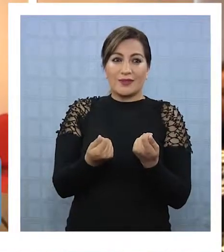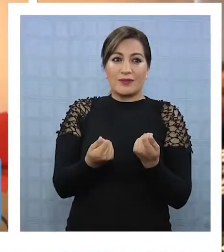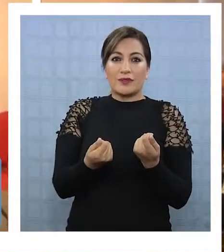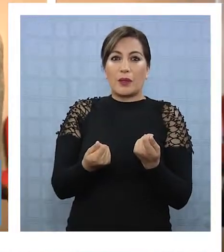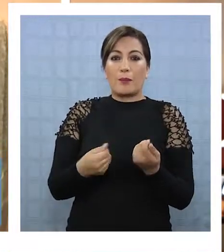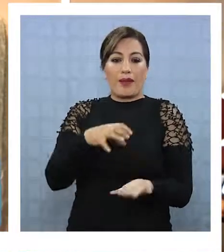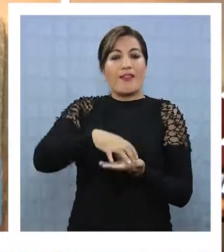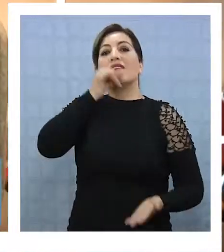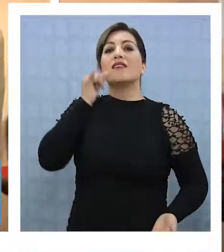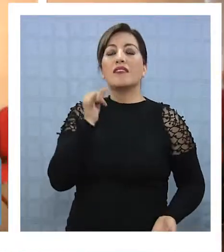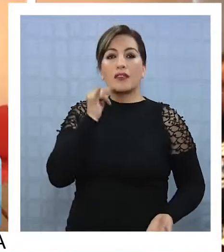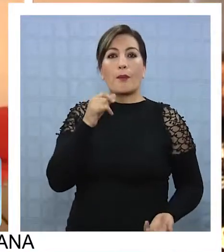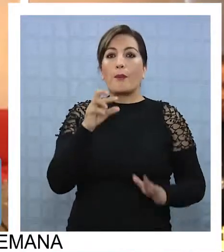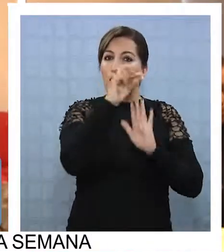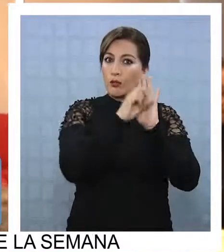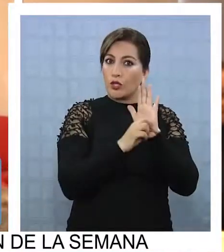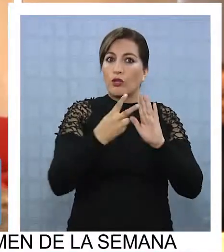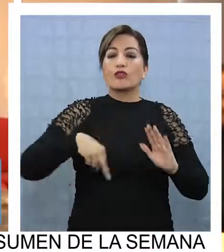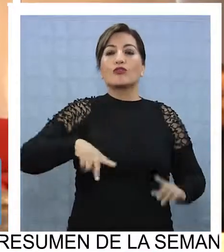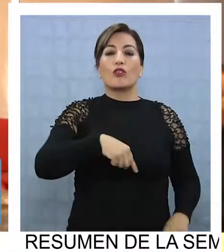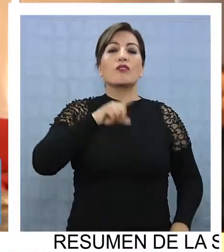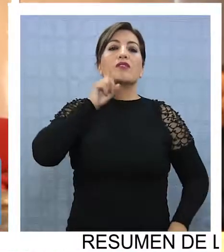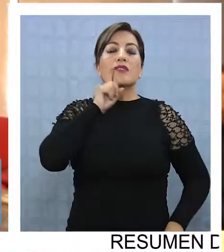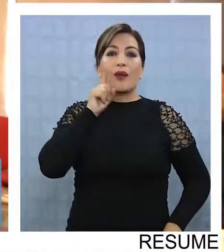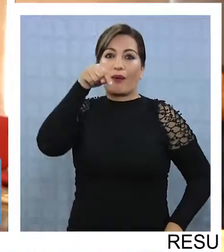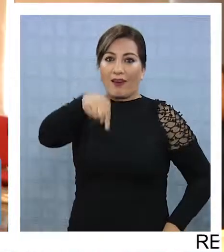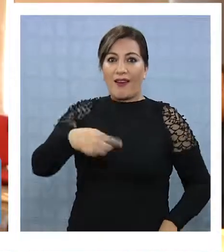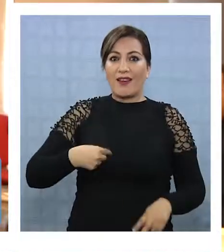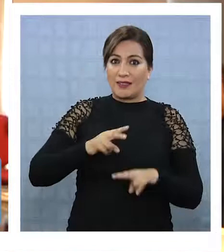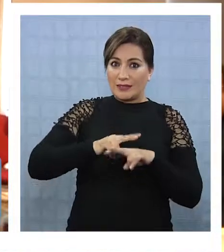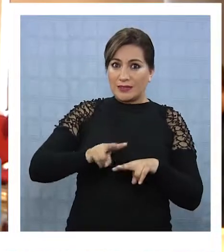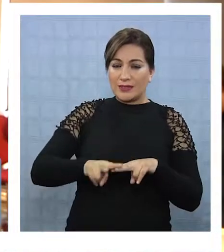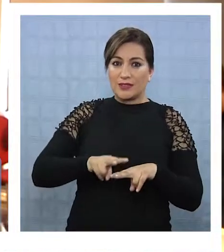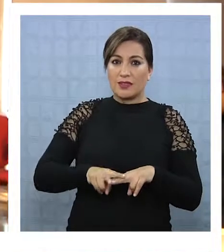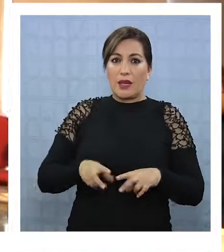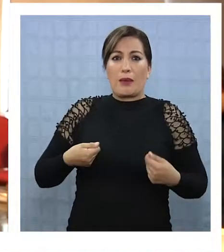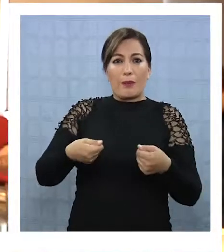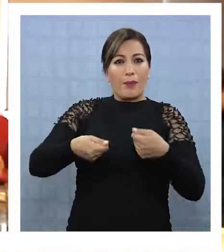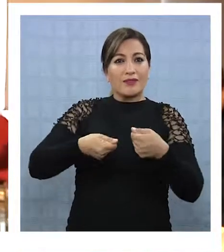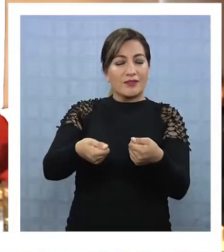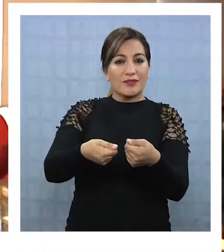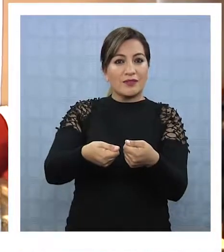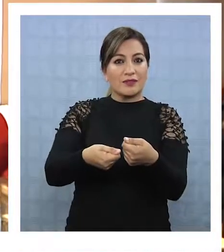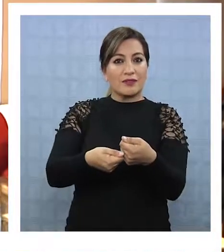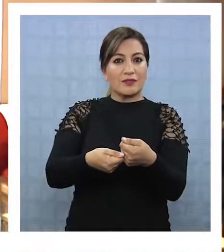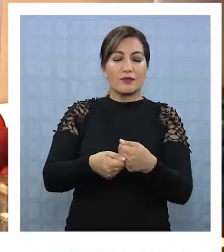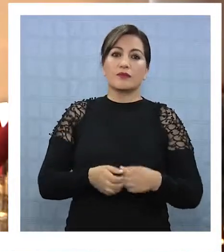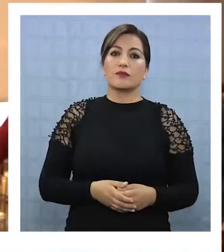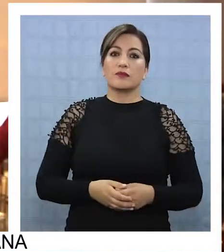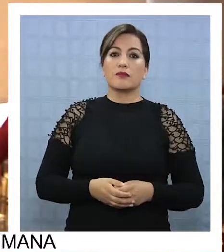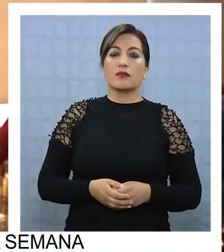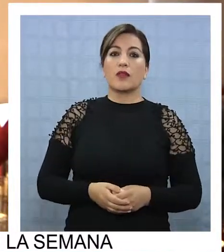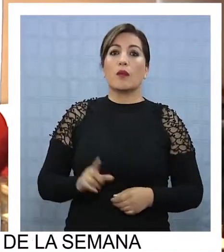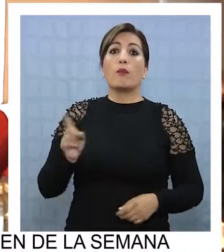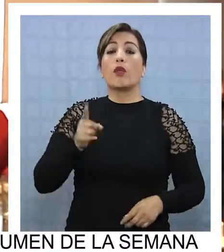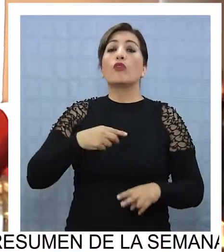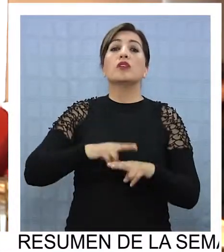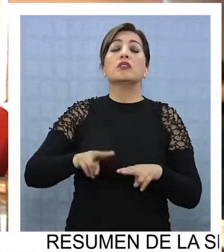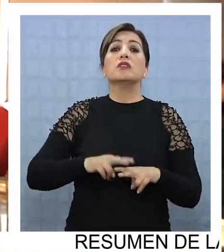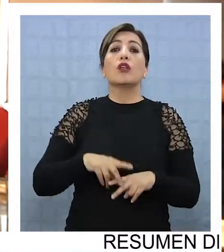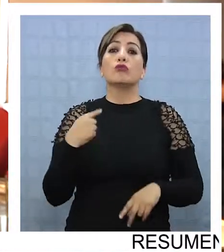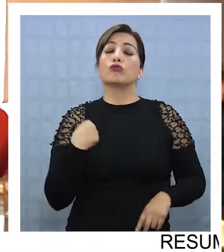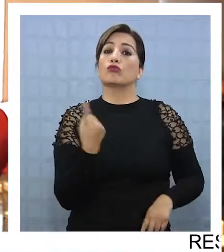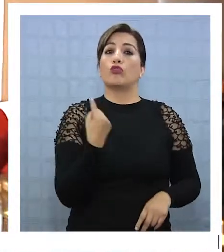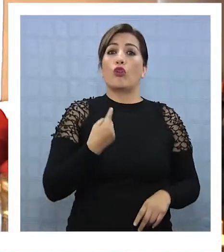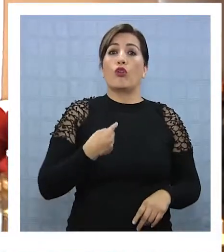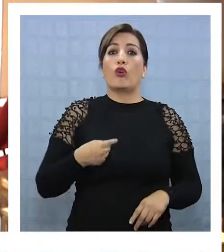recursos frescos para nuestra región, para los proyectos que tenemos acá que realizar en nuestra región, inversión. Entonces, para no plantearlo